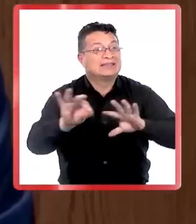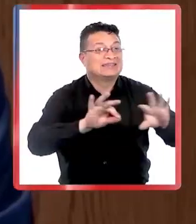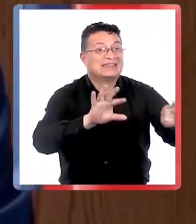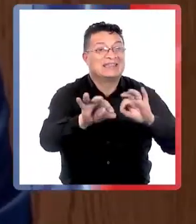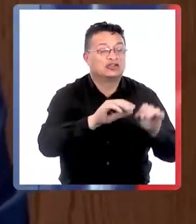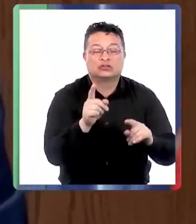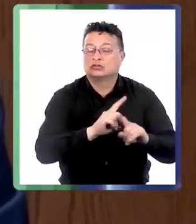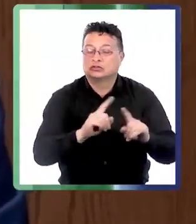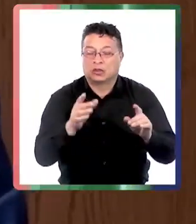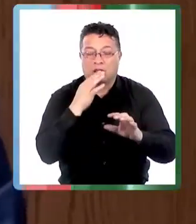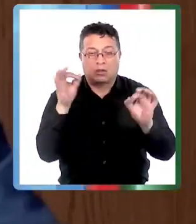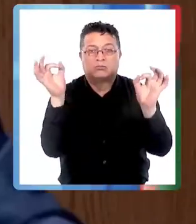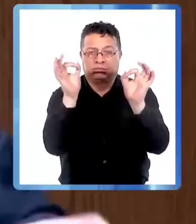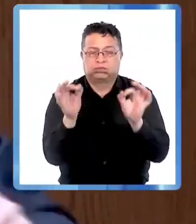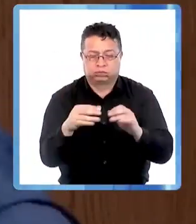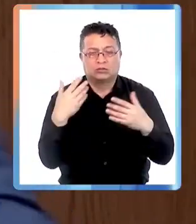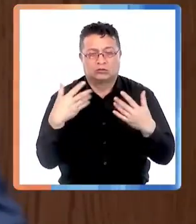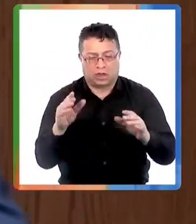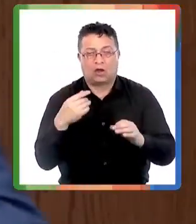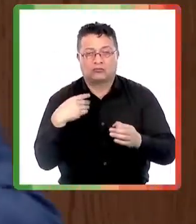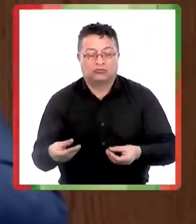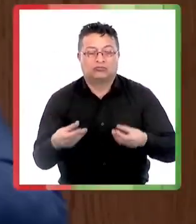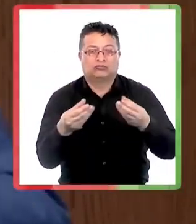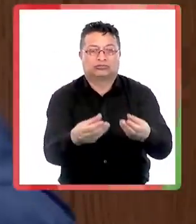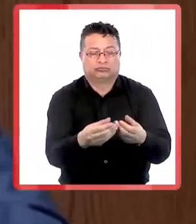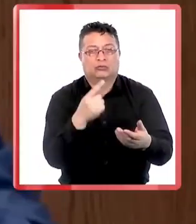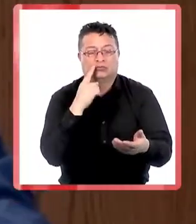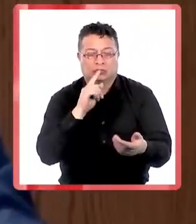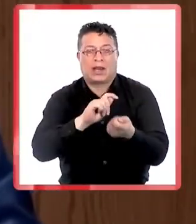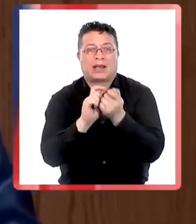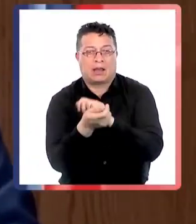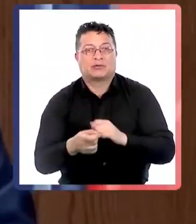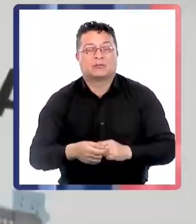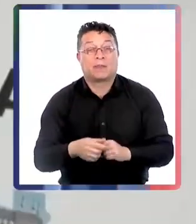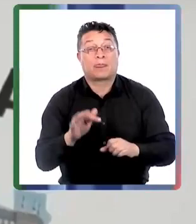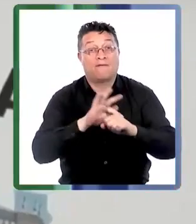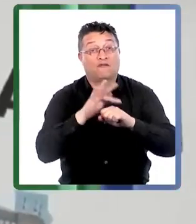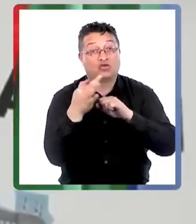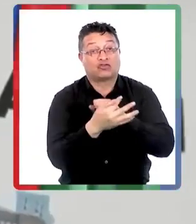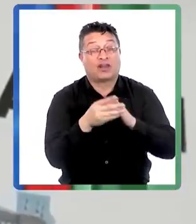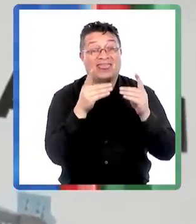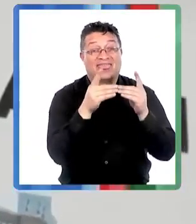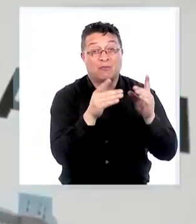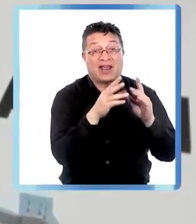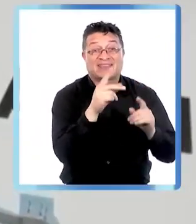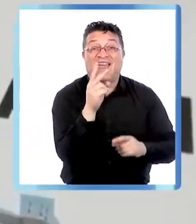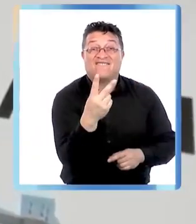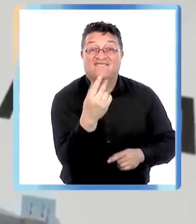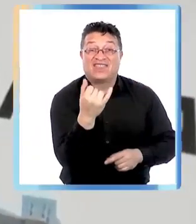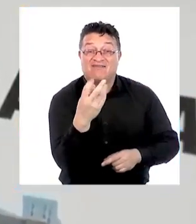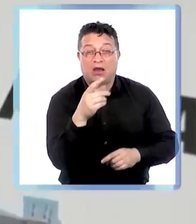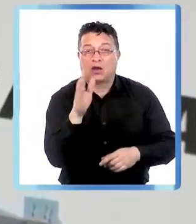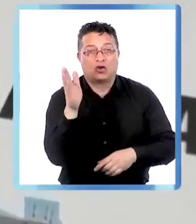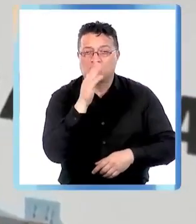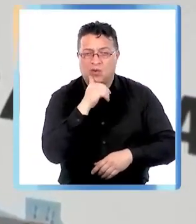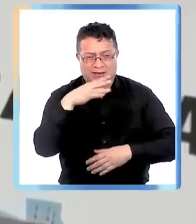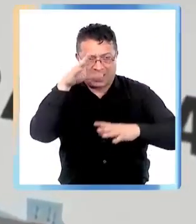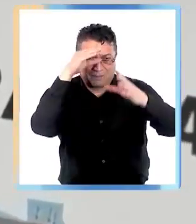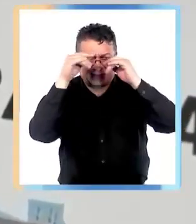sistemas de selección. Ahí puedo explicar eso en detalle porque tenemos bien elaborada una propuesta alternativa a lo que hay. A la Fundación Democracia Viva, con